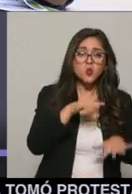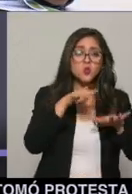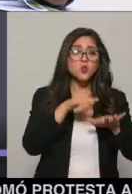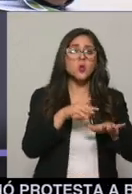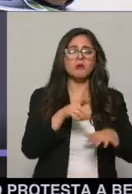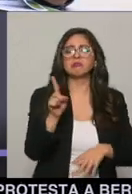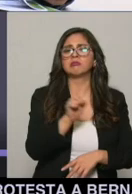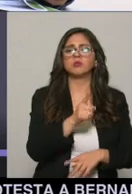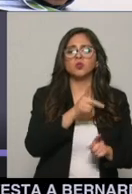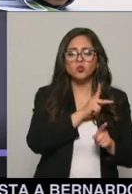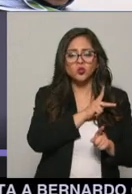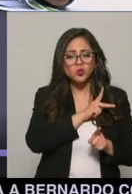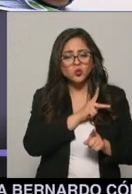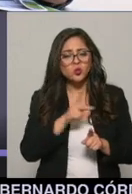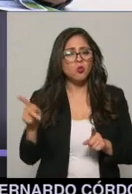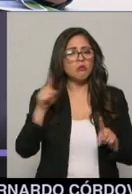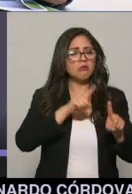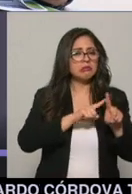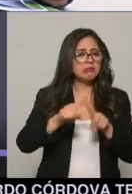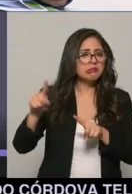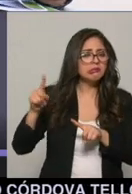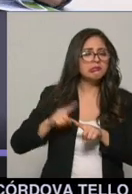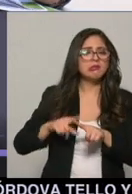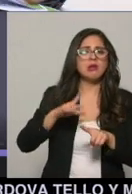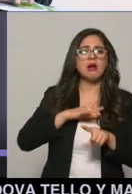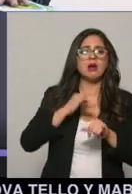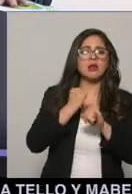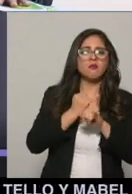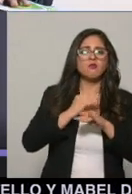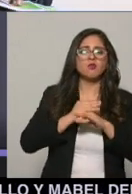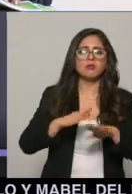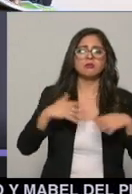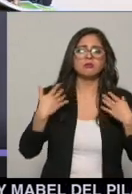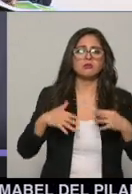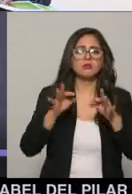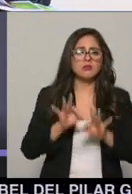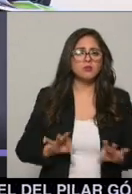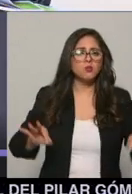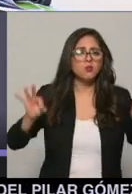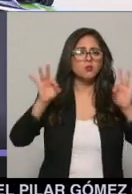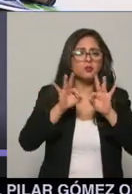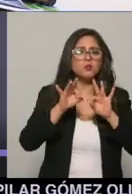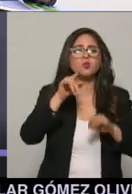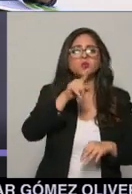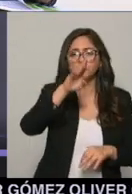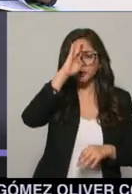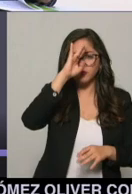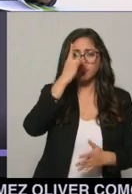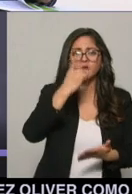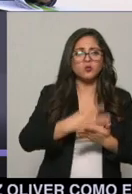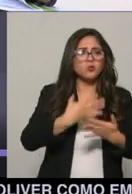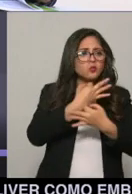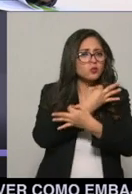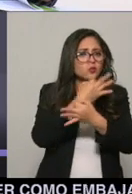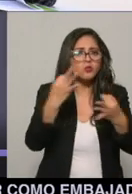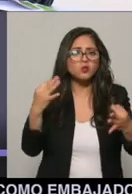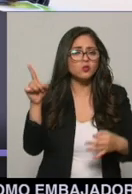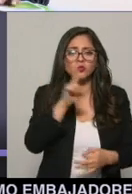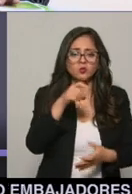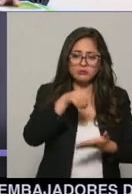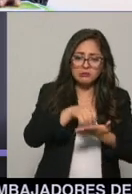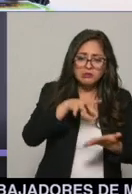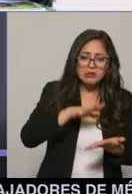Todas tienen un inventario, tienen información importante sobre no nada más divulgación, sino elementos